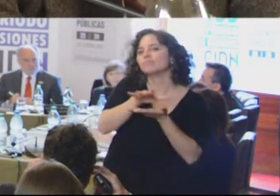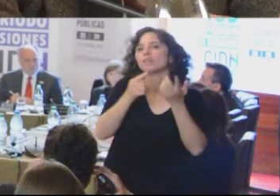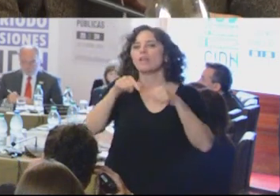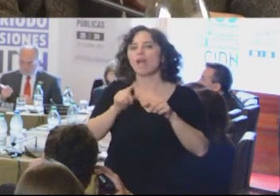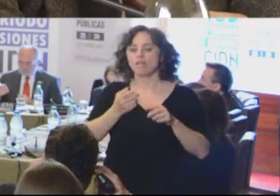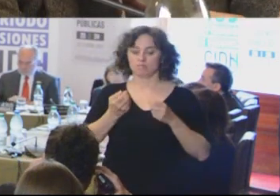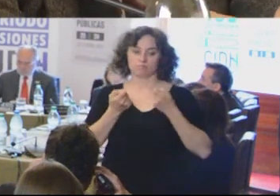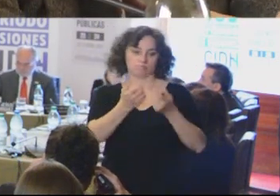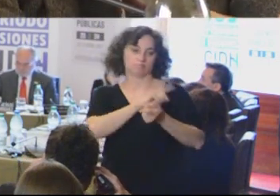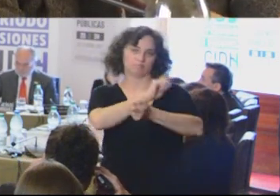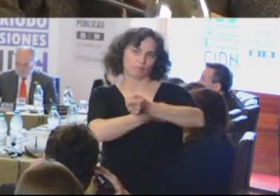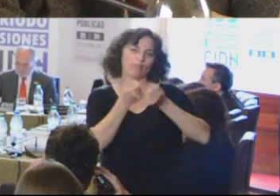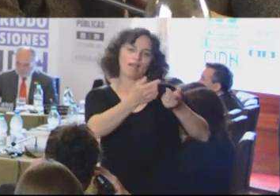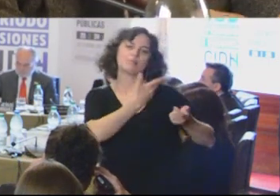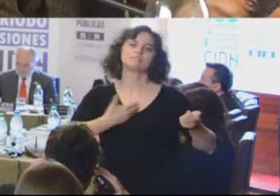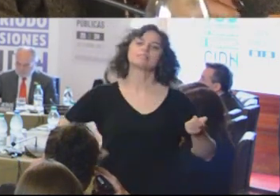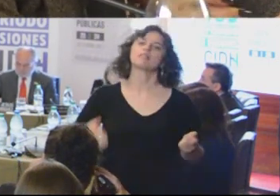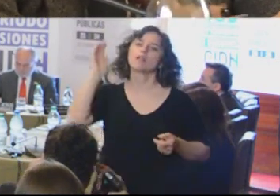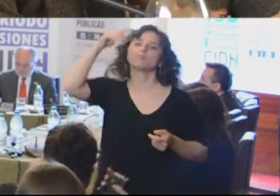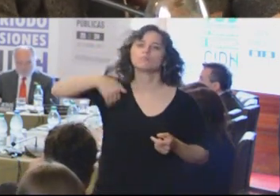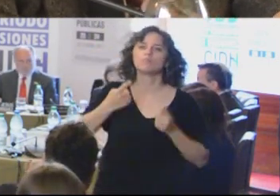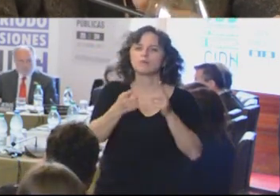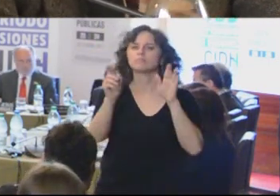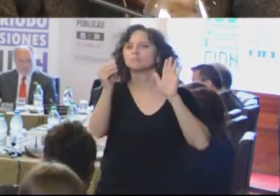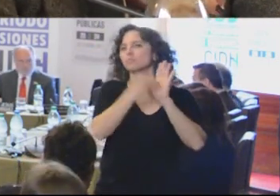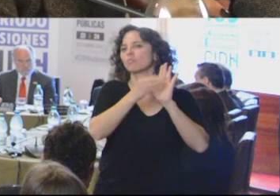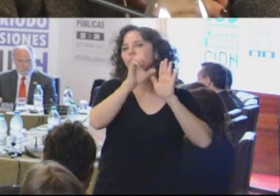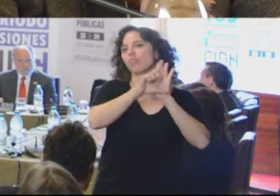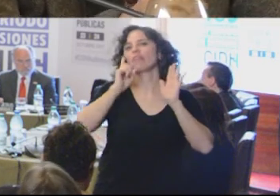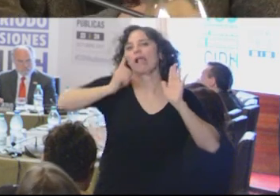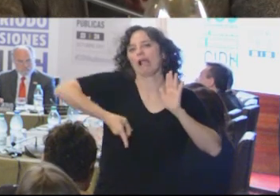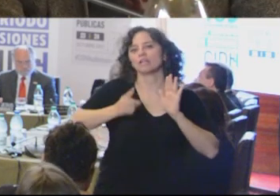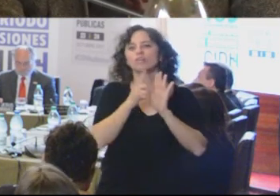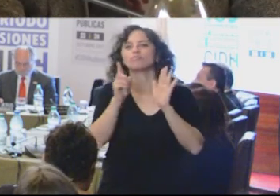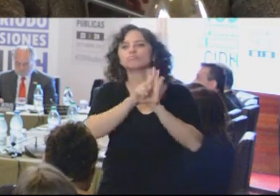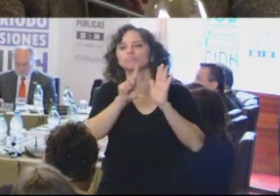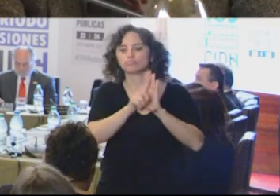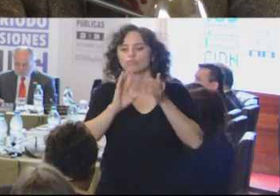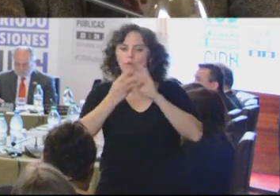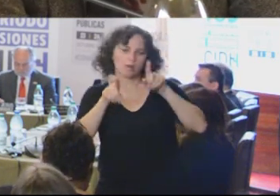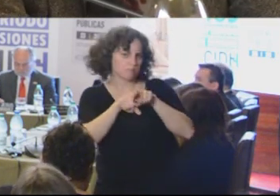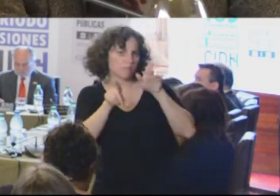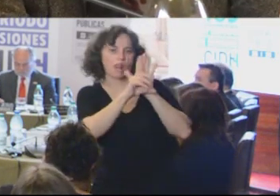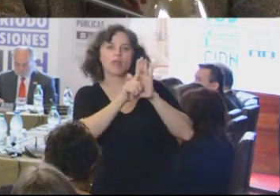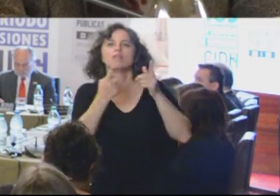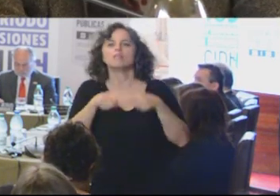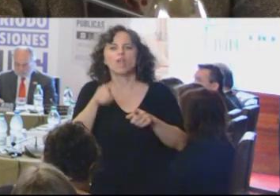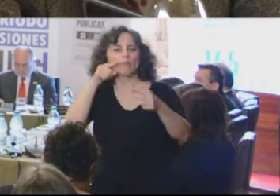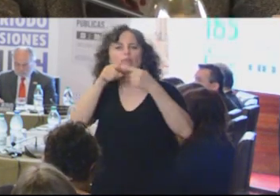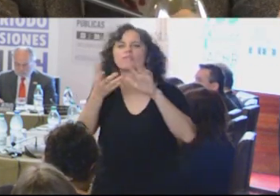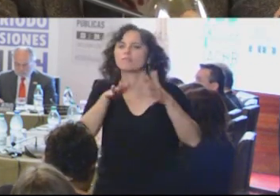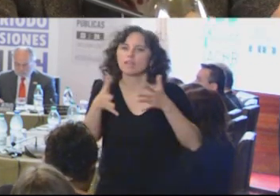presidente de la república para expedir decretos con fuerza de ley de forma transitoria tienen como único objetivo